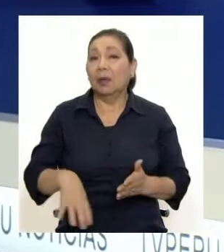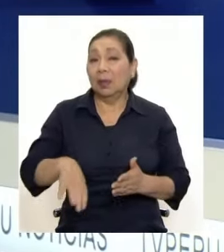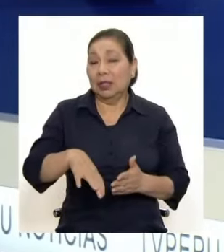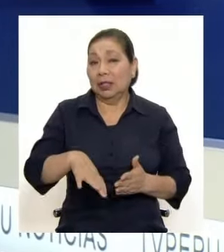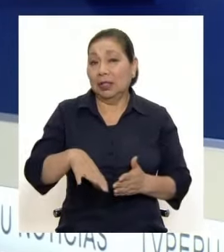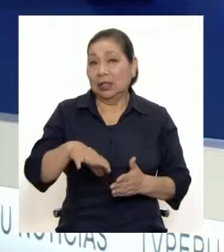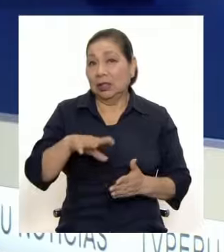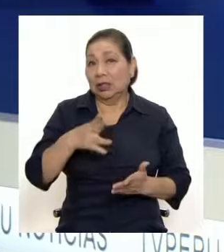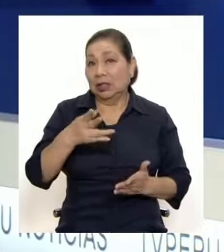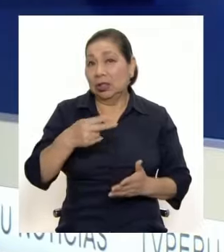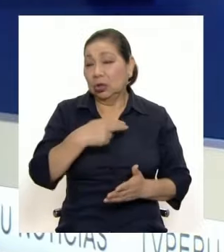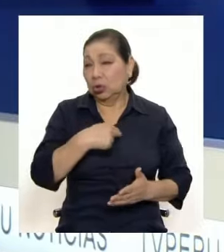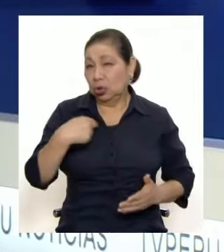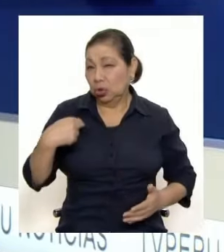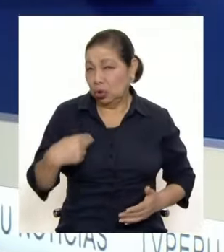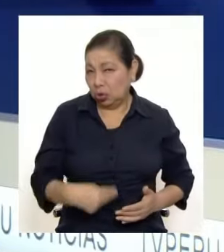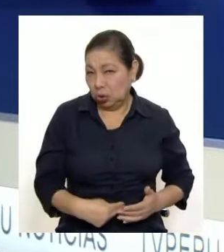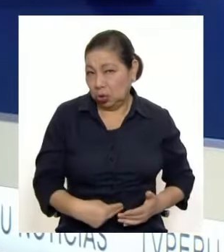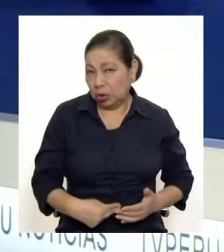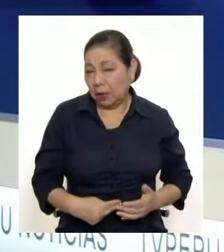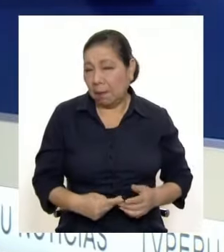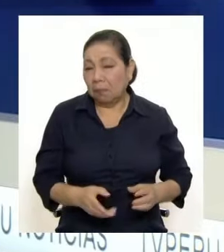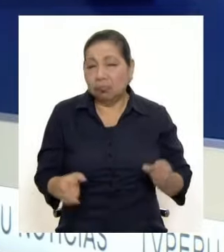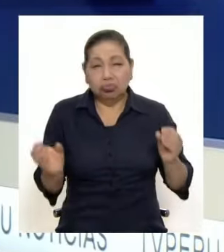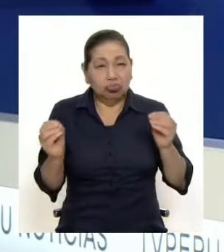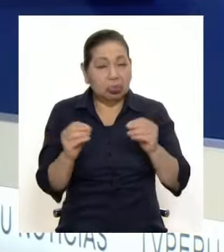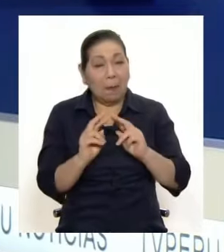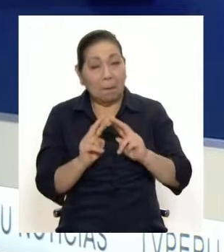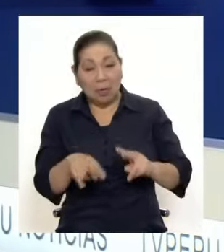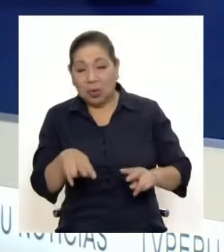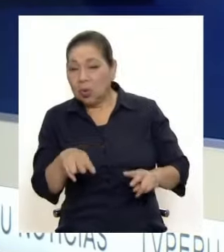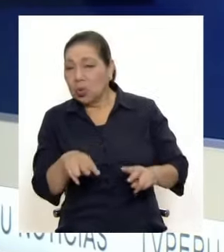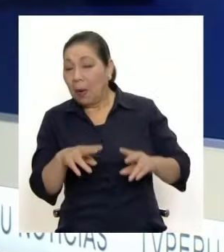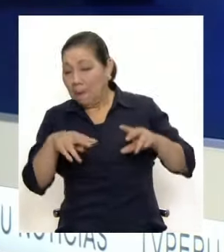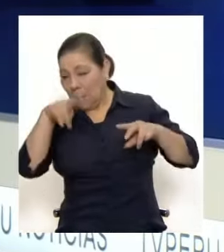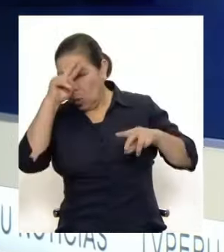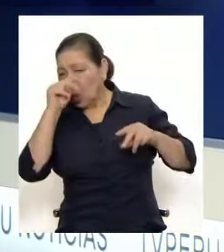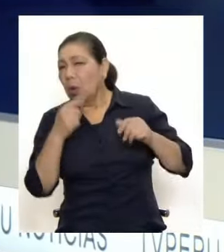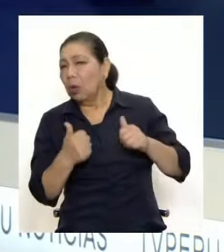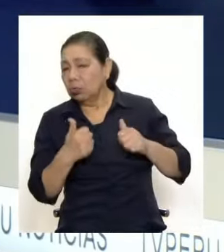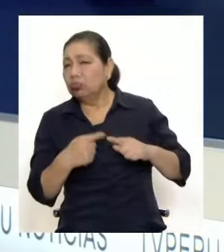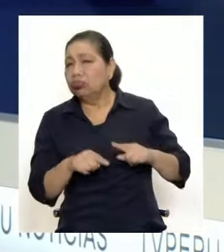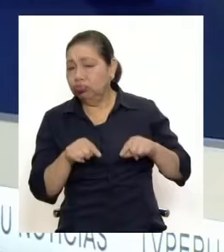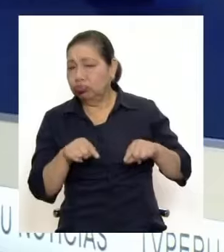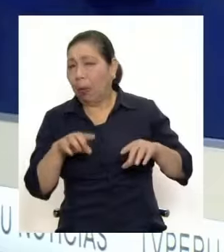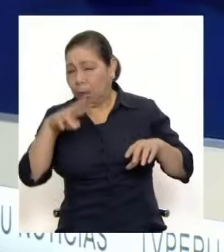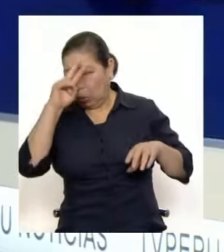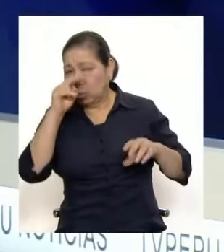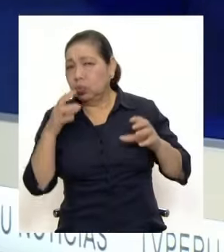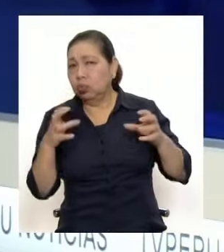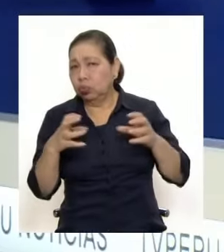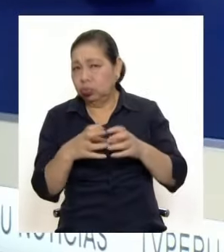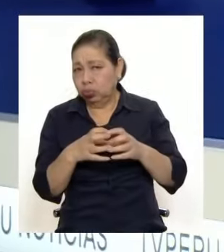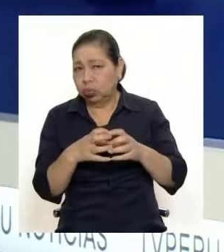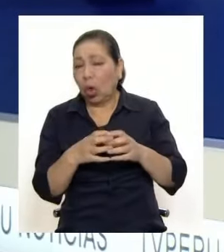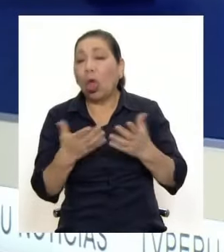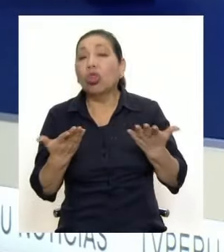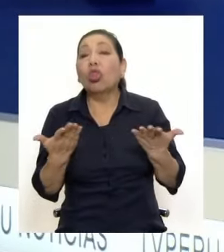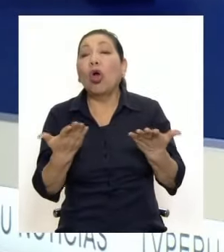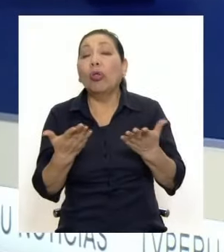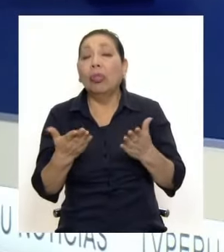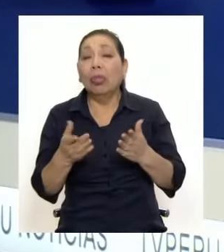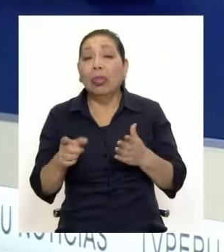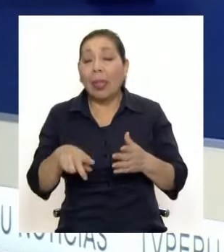chino es un pueblo dedicado y el gobierno chino ha visto en el Perú como una oportunidad Y esa oportunidad es por la ubicación